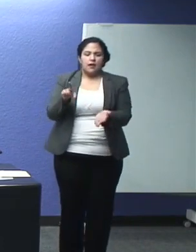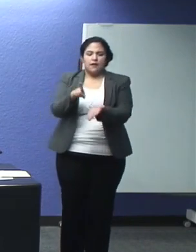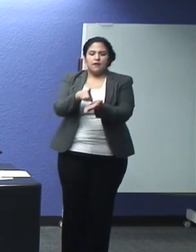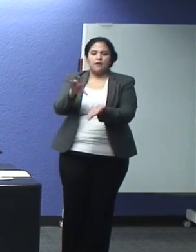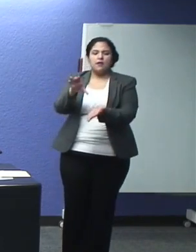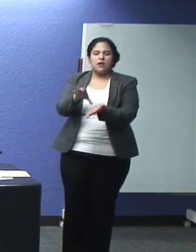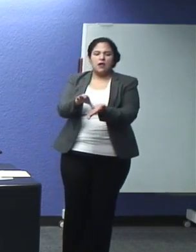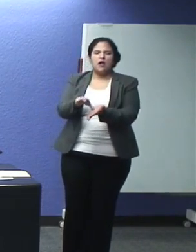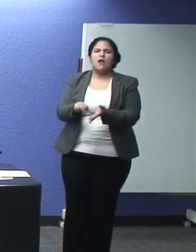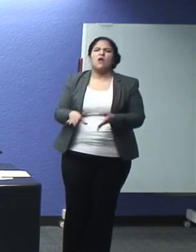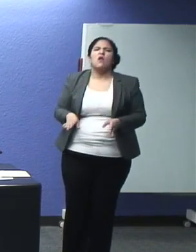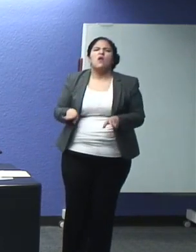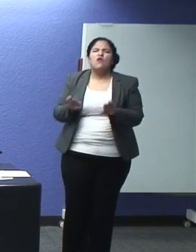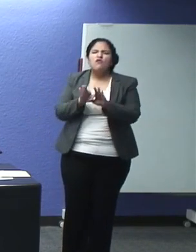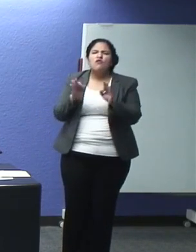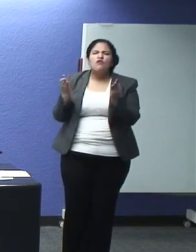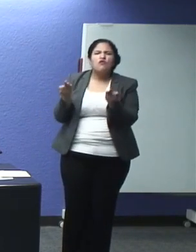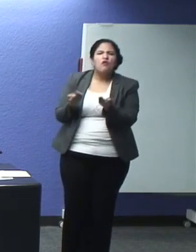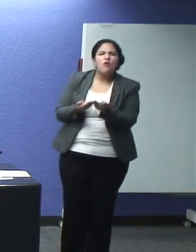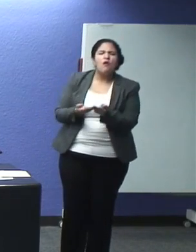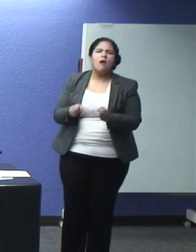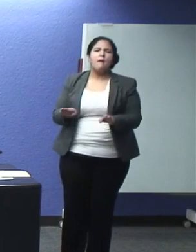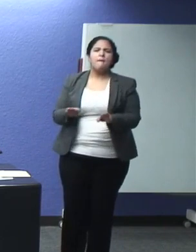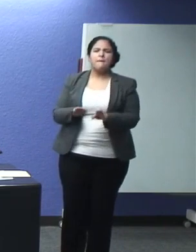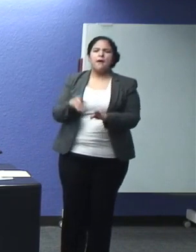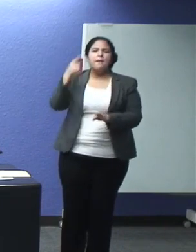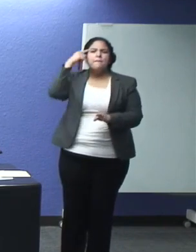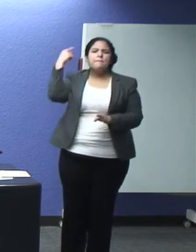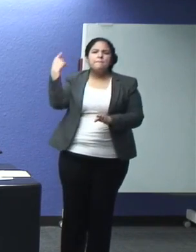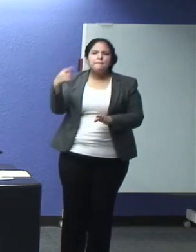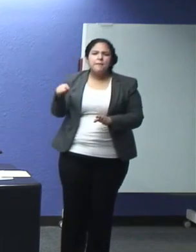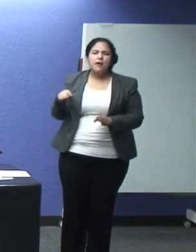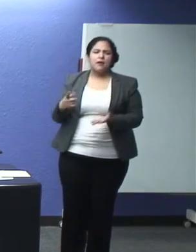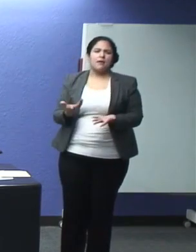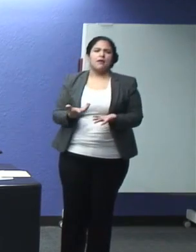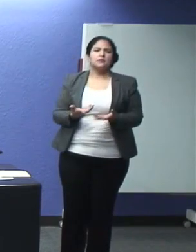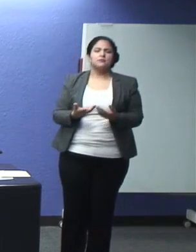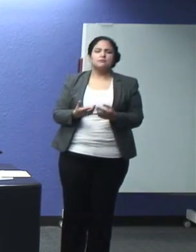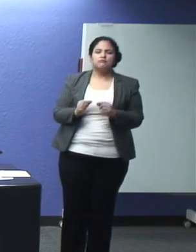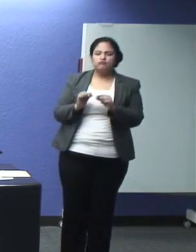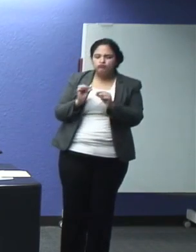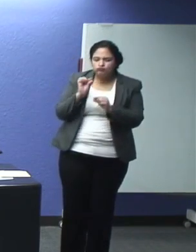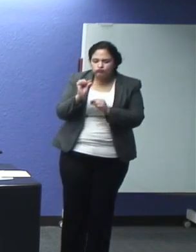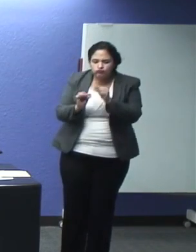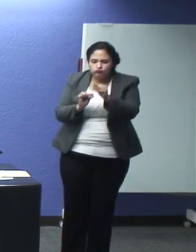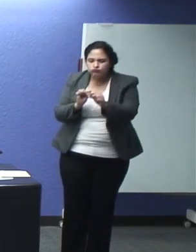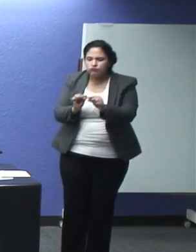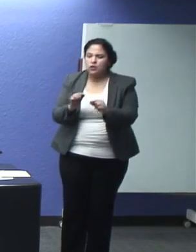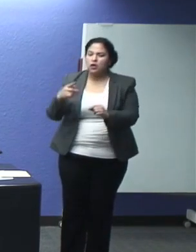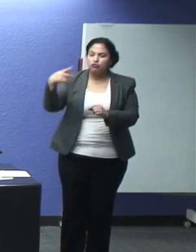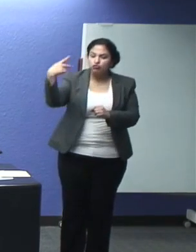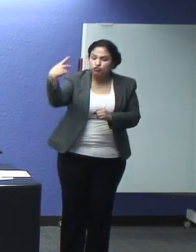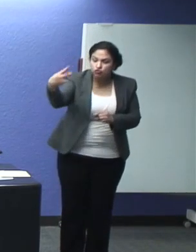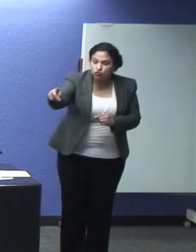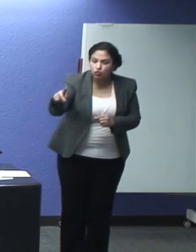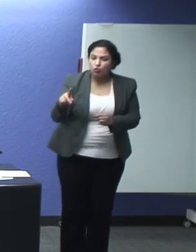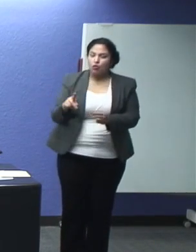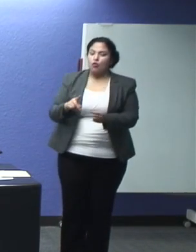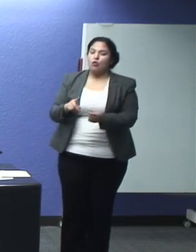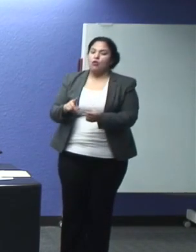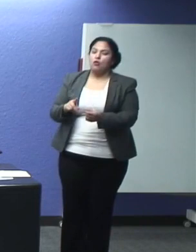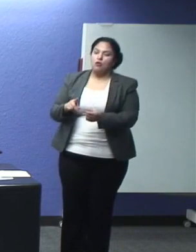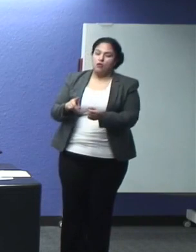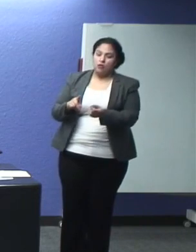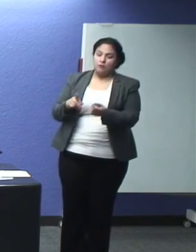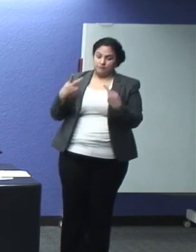discapacidad y cuál es el modelo que como consejo implementa o sigue para la garantía del derecho a la igualdad y no discriminación de las